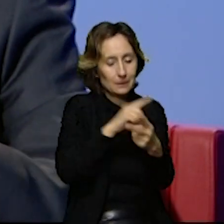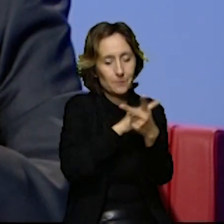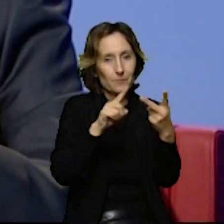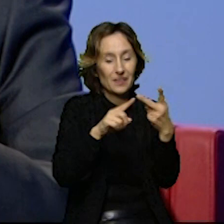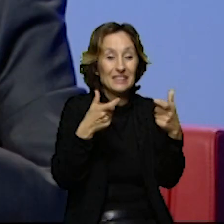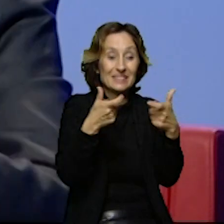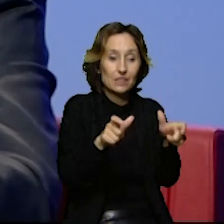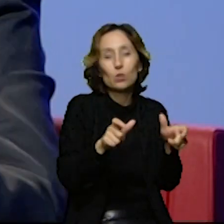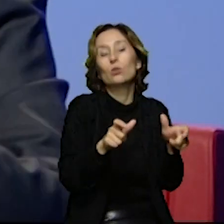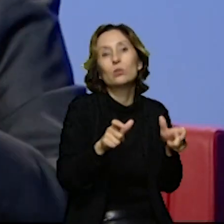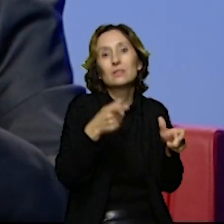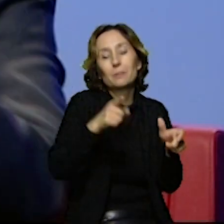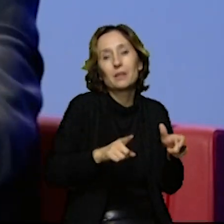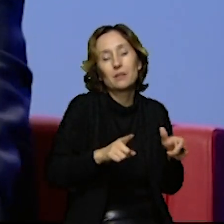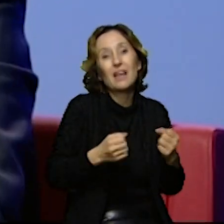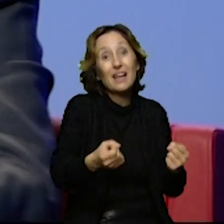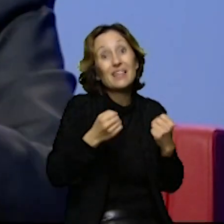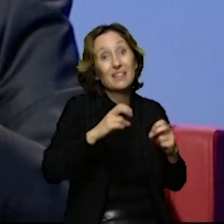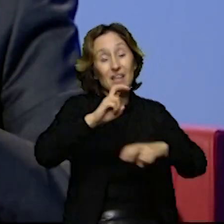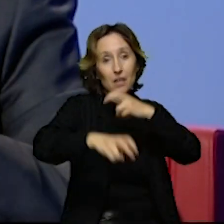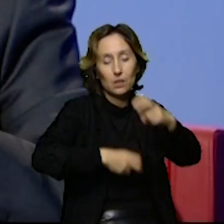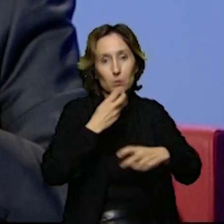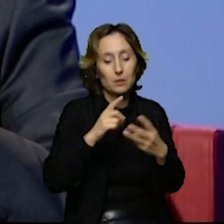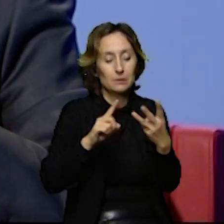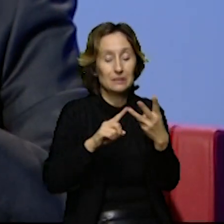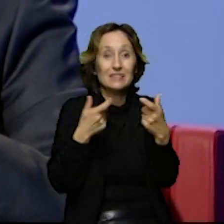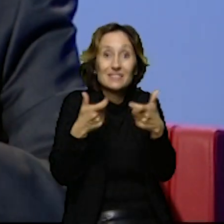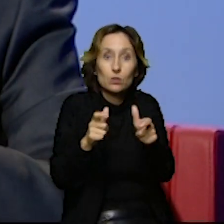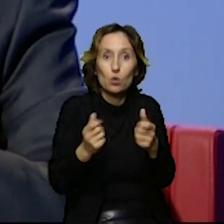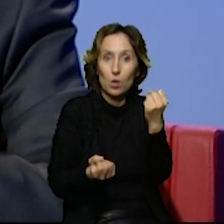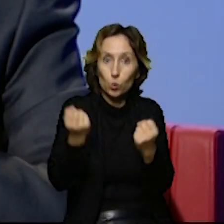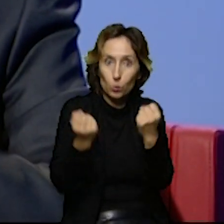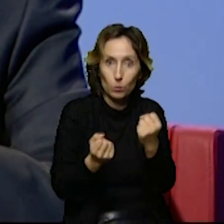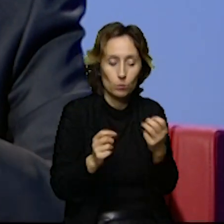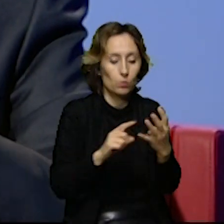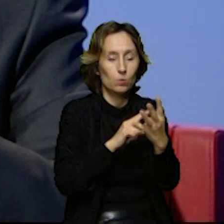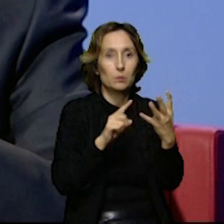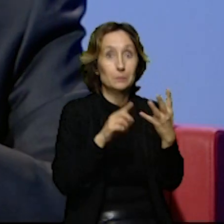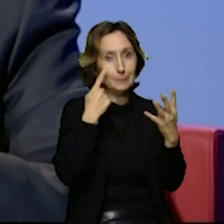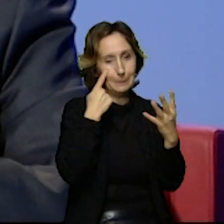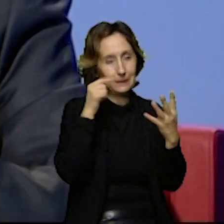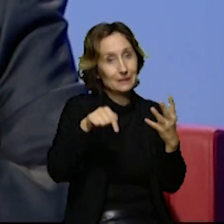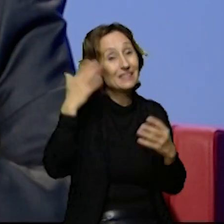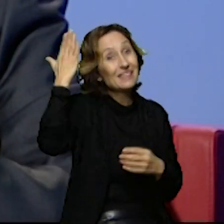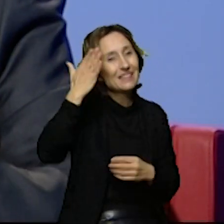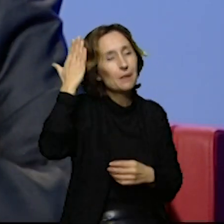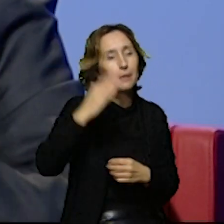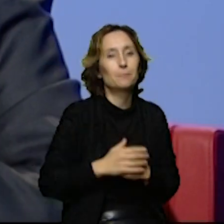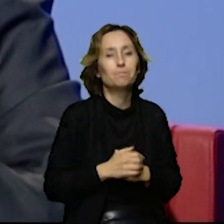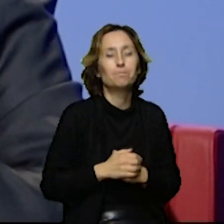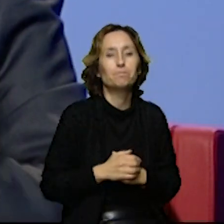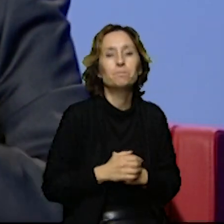las energías renovables, el sector de automoción, como hemos dicho. Y luego, mire, Navarra ha hecho una cosa